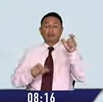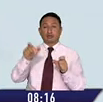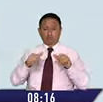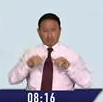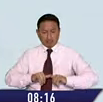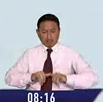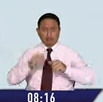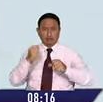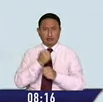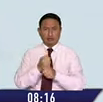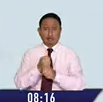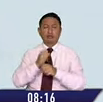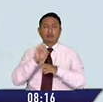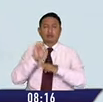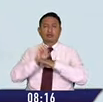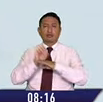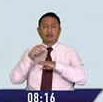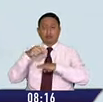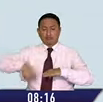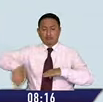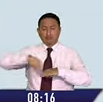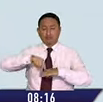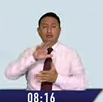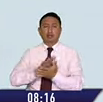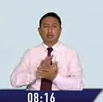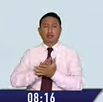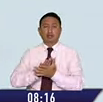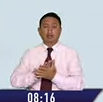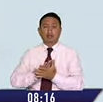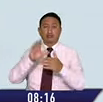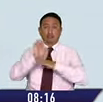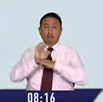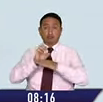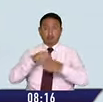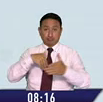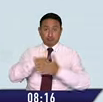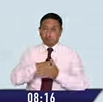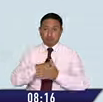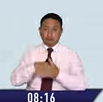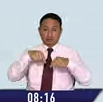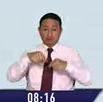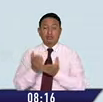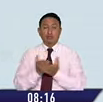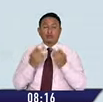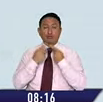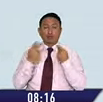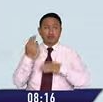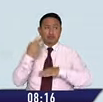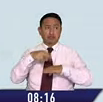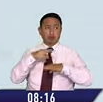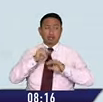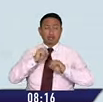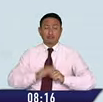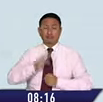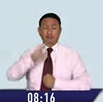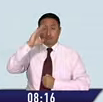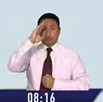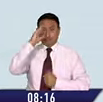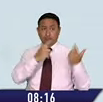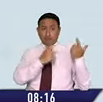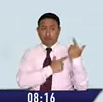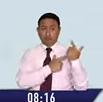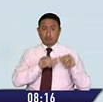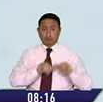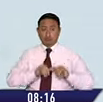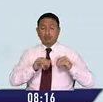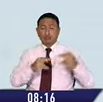para que el Ecuador recupere su tranquilidad. El país no se detiene. Los servicios públicos atienden con normalidad. Fuerzas Armadas y Policía Nacional continúan con su labor